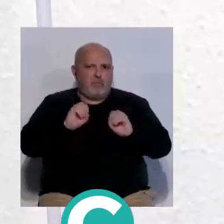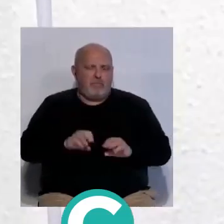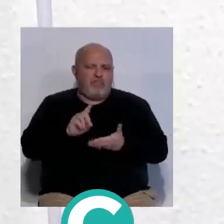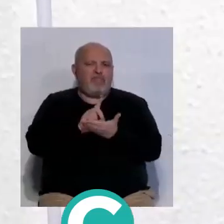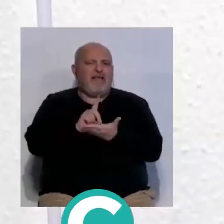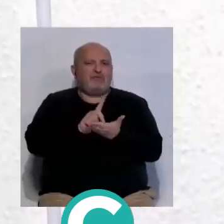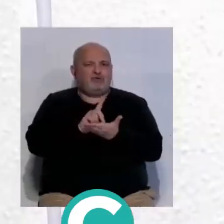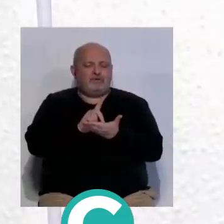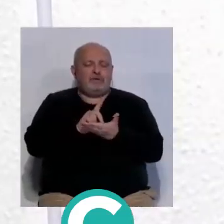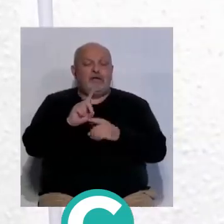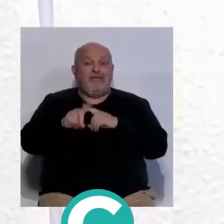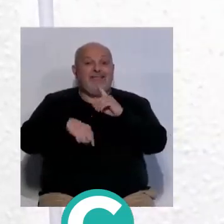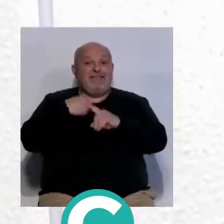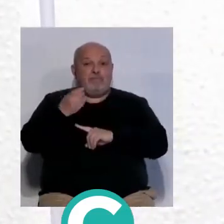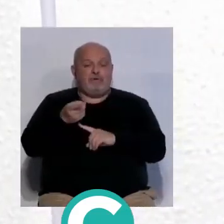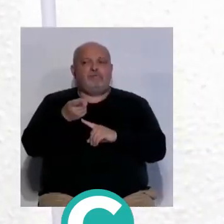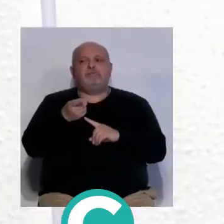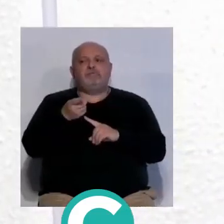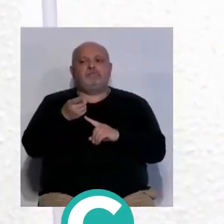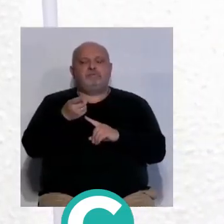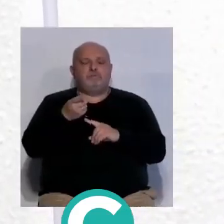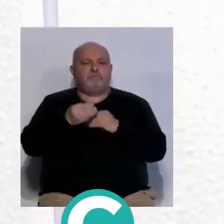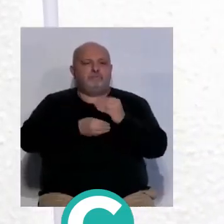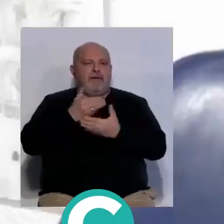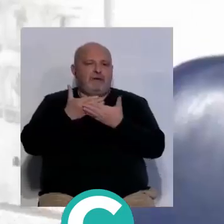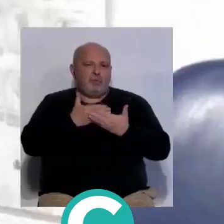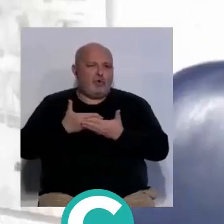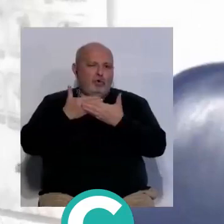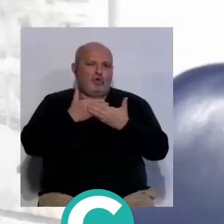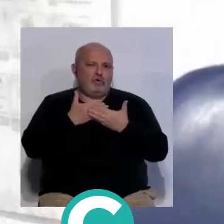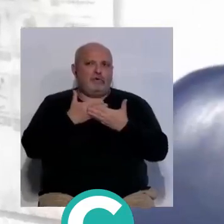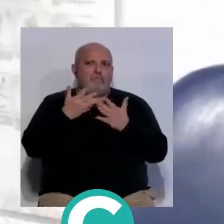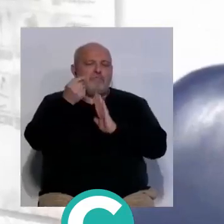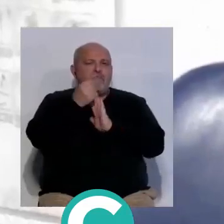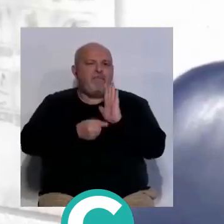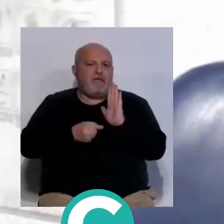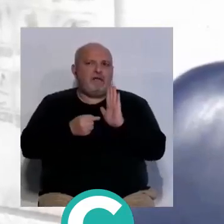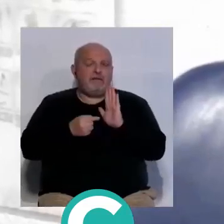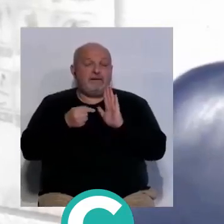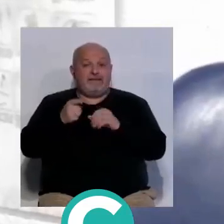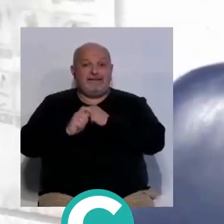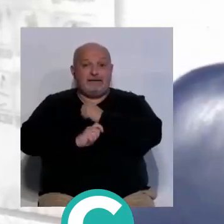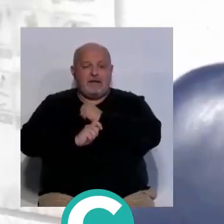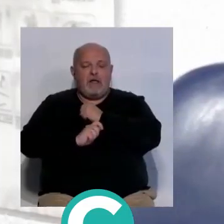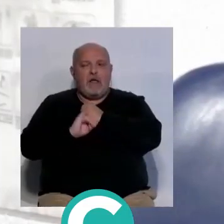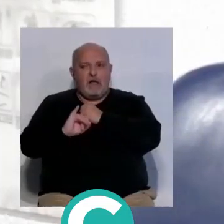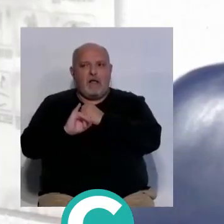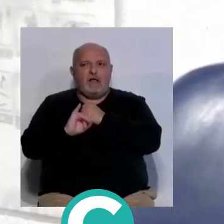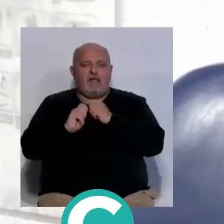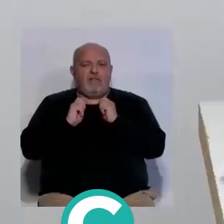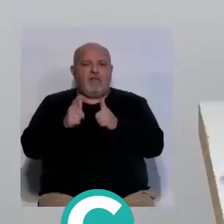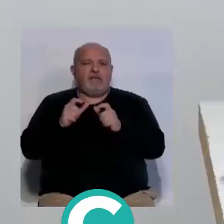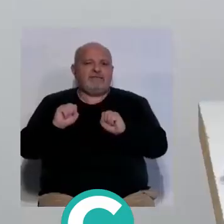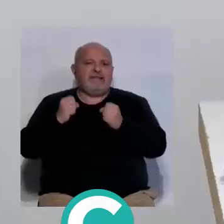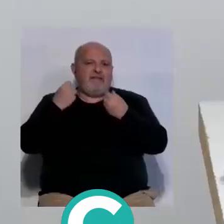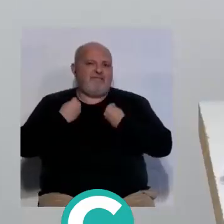finalmente de estas personas y, por supuesto, podemos hacer estudios de en qué medida con estas estrategias estamos